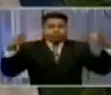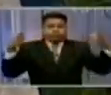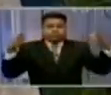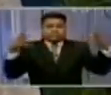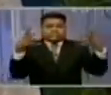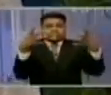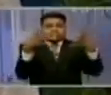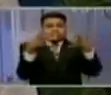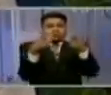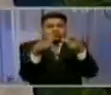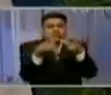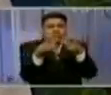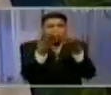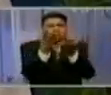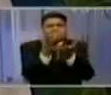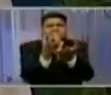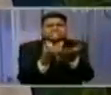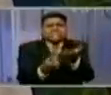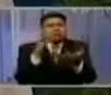vieron las imágenes?